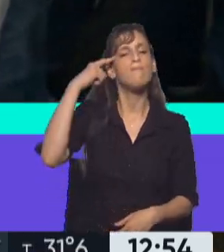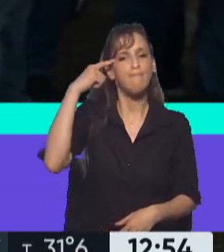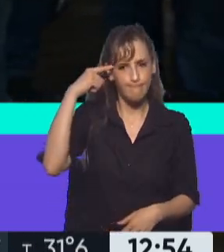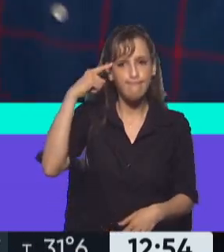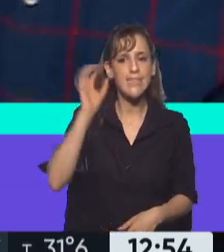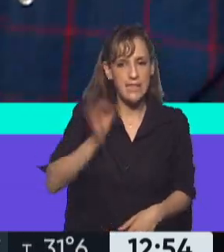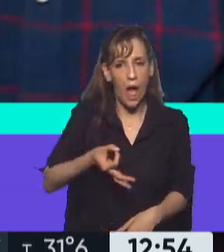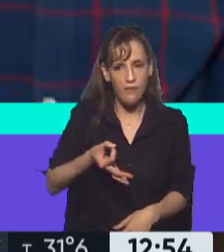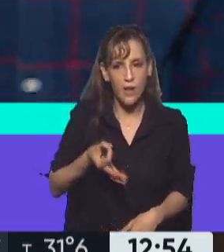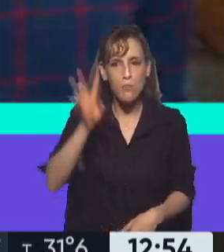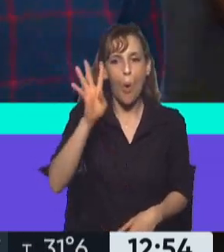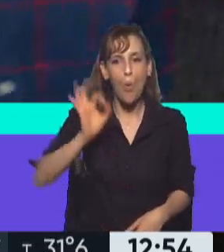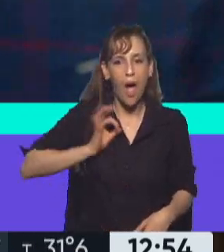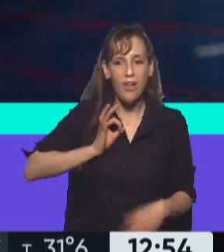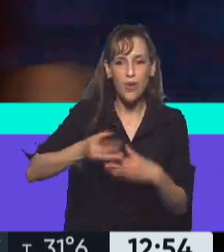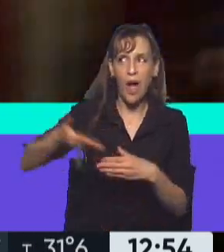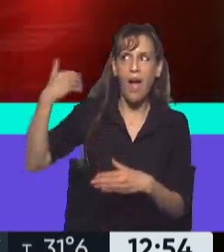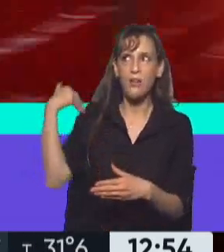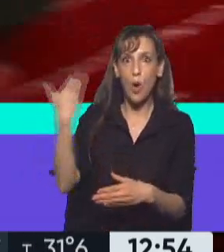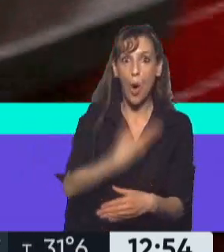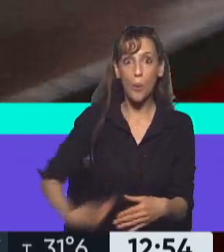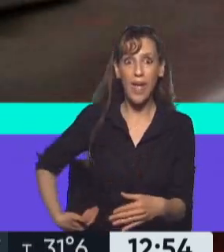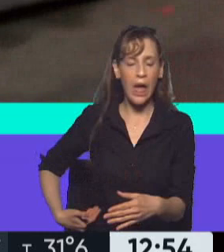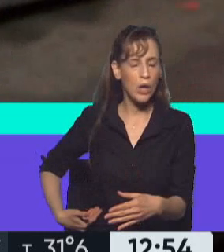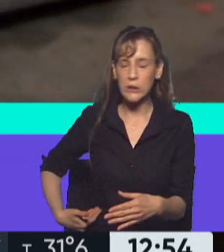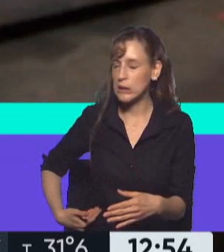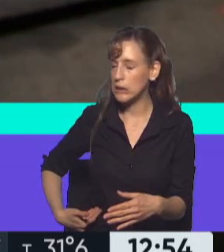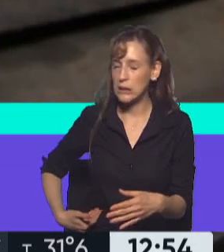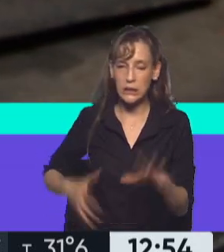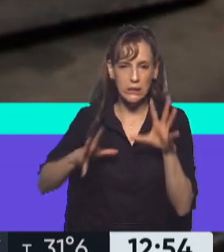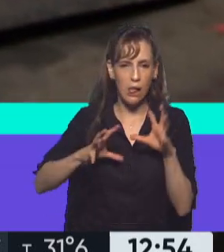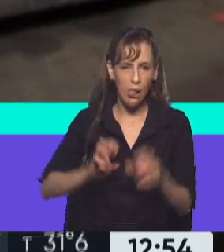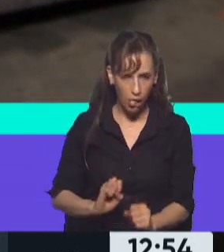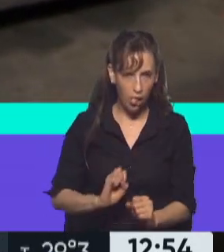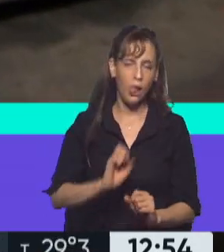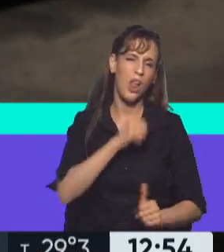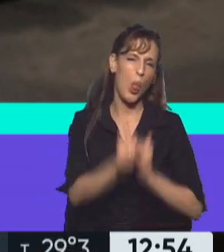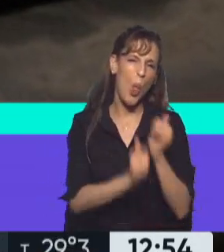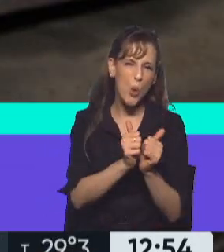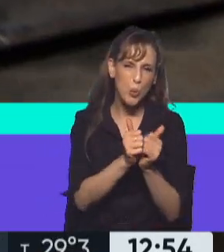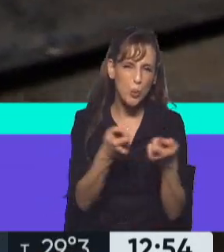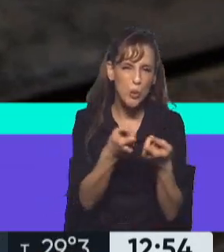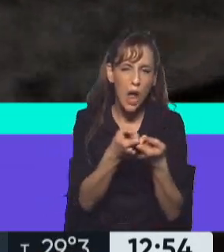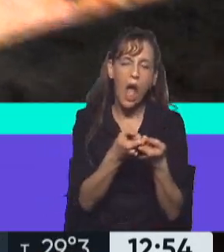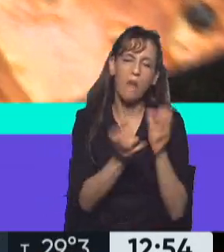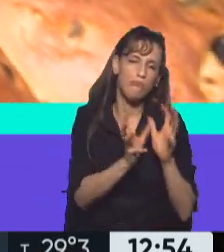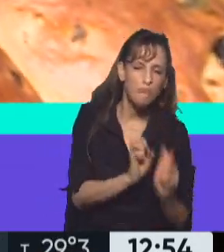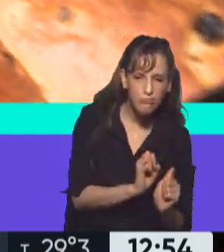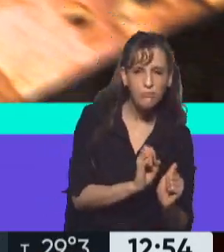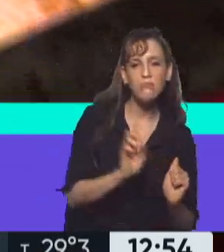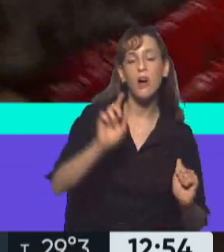tuvimos 4 años de un gobierno que devastó la industria panaderil, tuvimos 2 años de pandemia, hay gente que al día de hoy no se logra